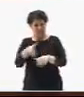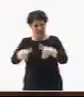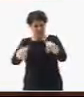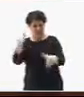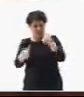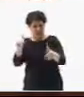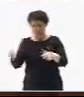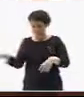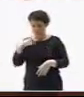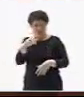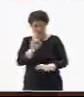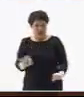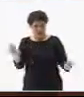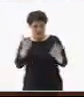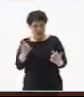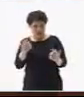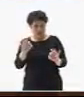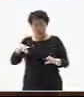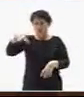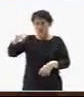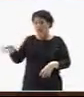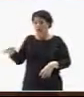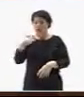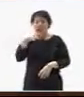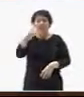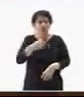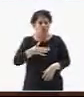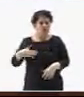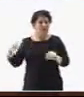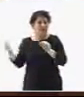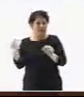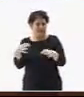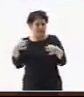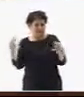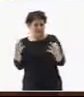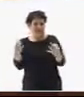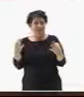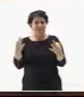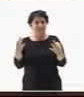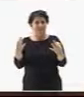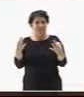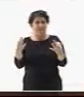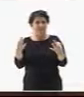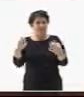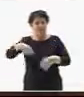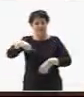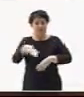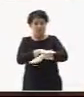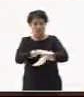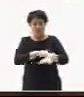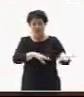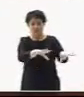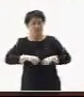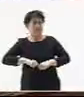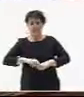única línea roja que yo he escuchado por parte del Partido Popular es que quieren la presidencia del gobierno de